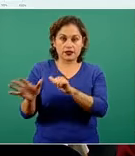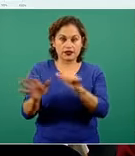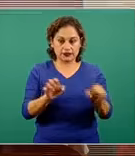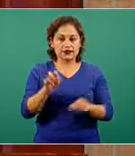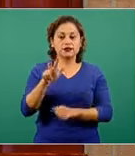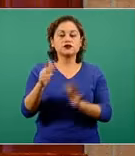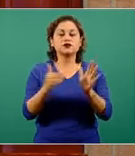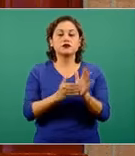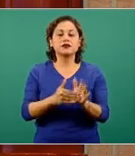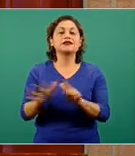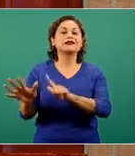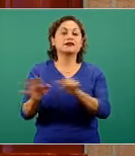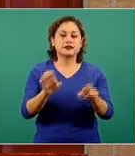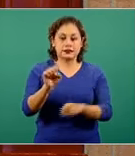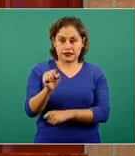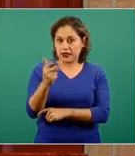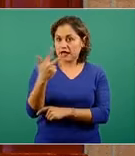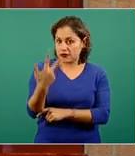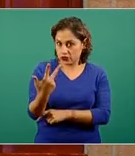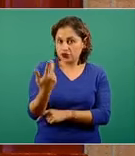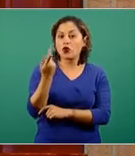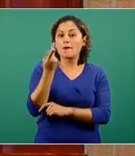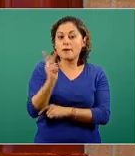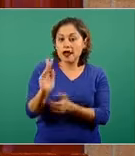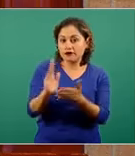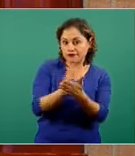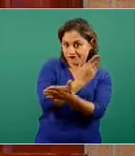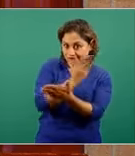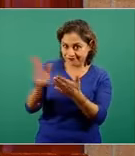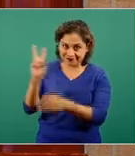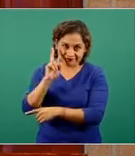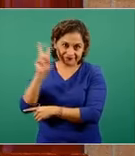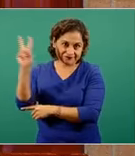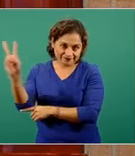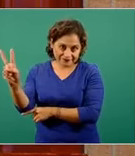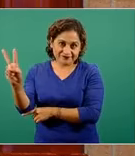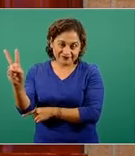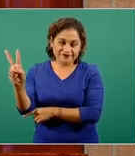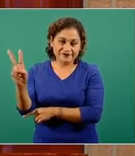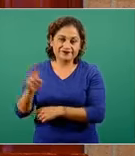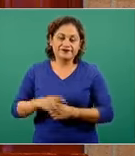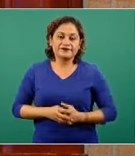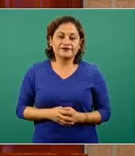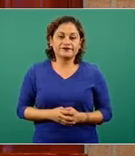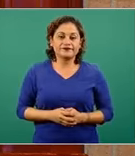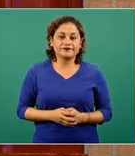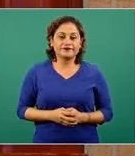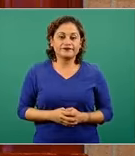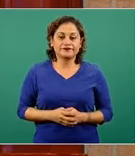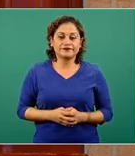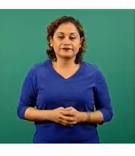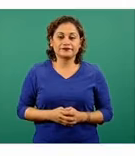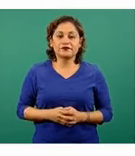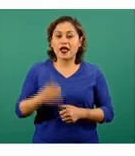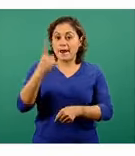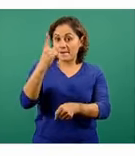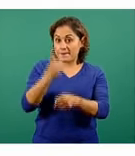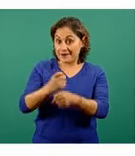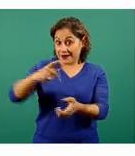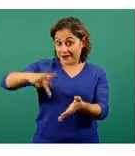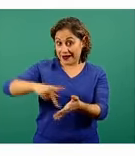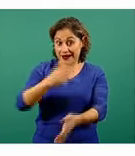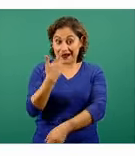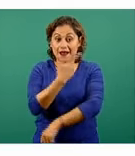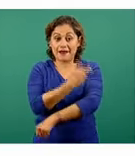618.768 dosis hasta el momento aplicadas, pero divididas en cuántas representaron primeras dosis,